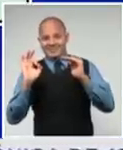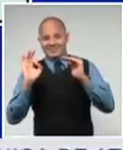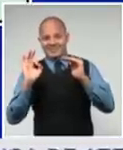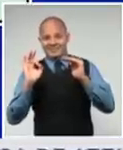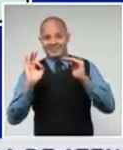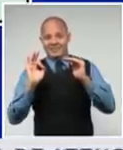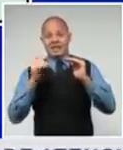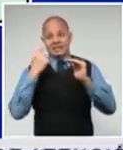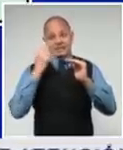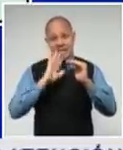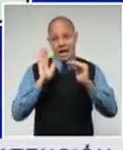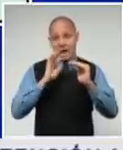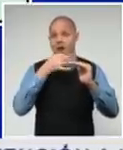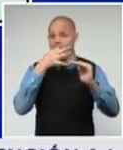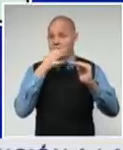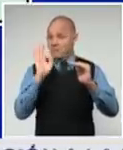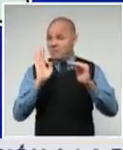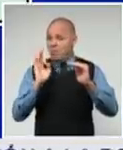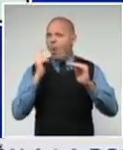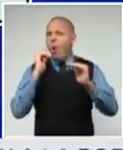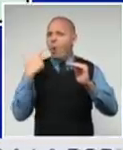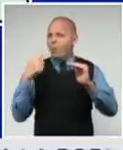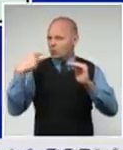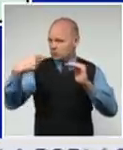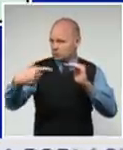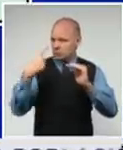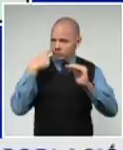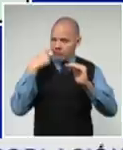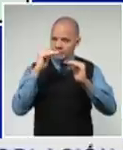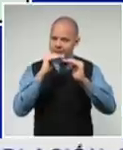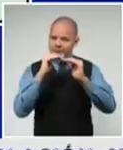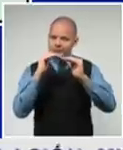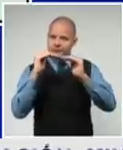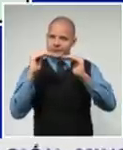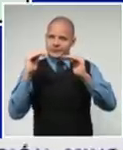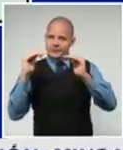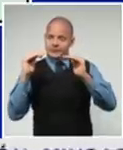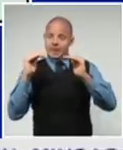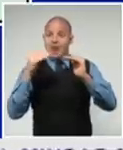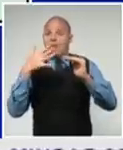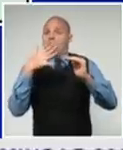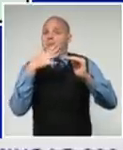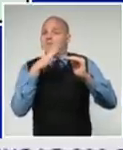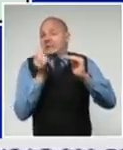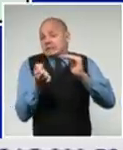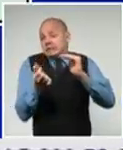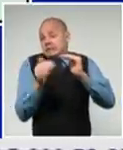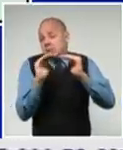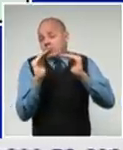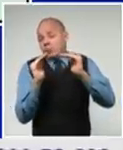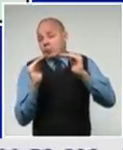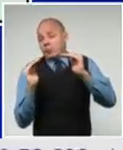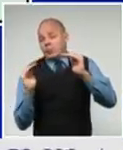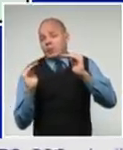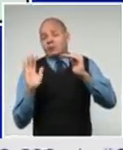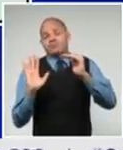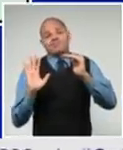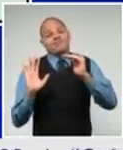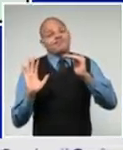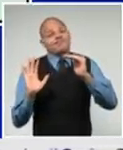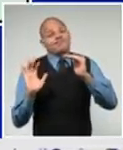esto por día, y aunque parece ser que va a bajar, todo depende de la evolución que